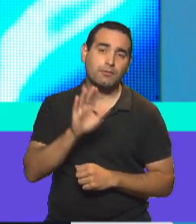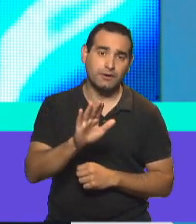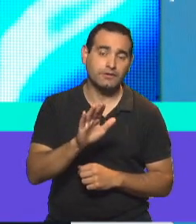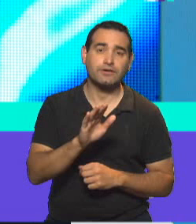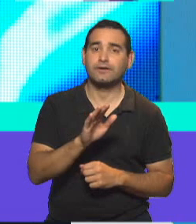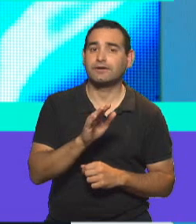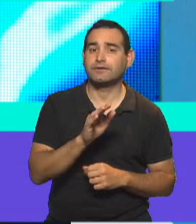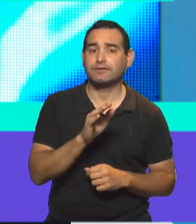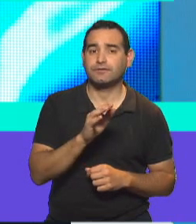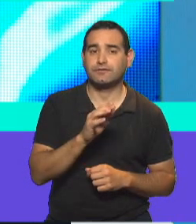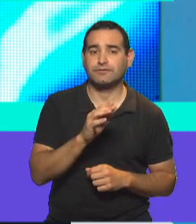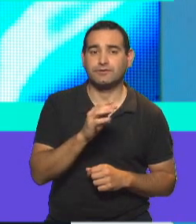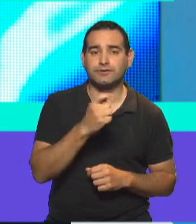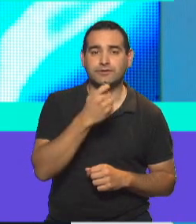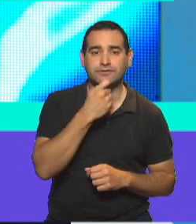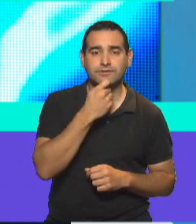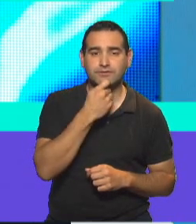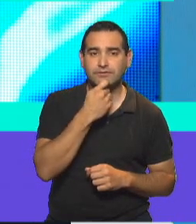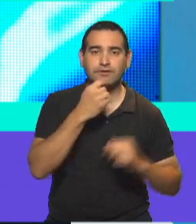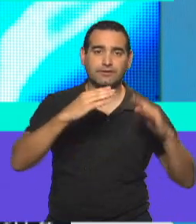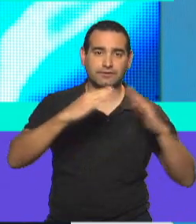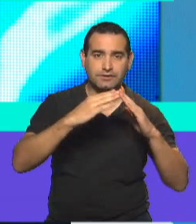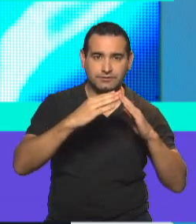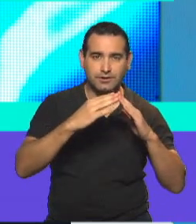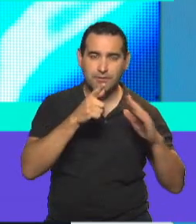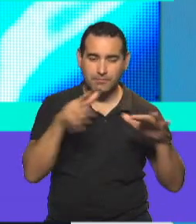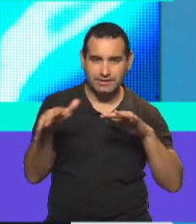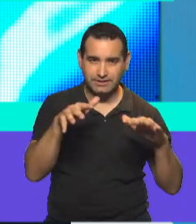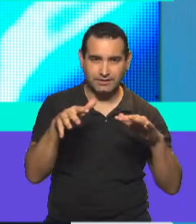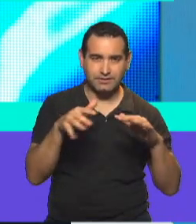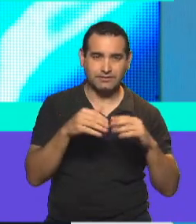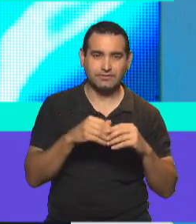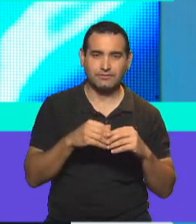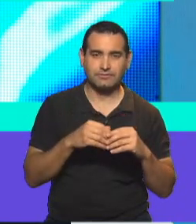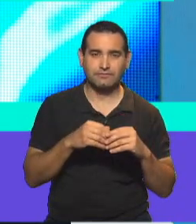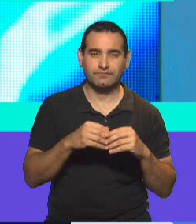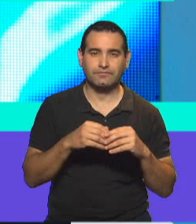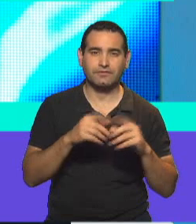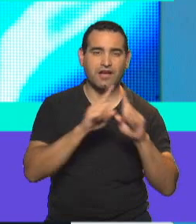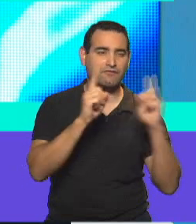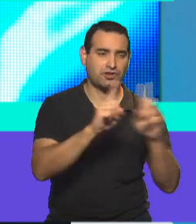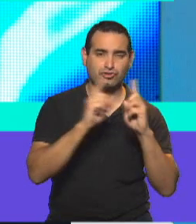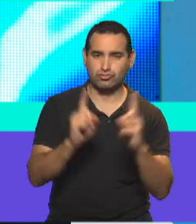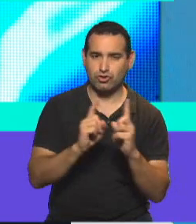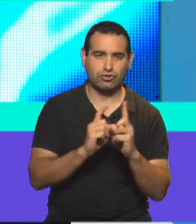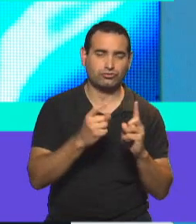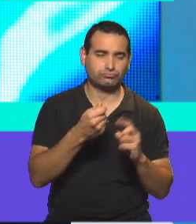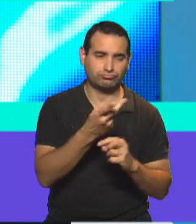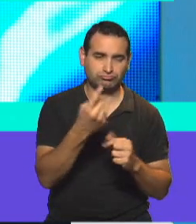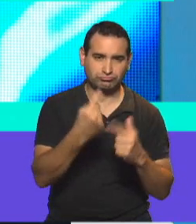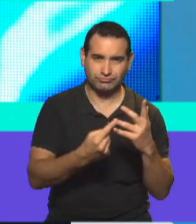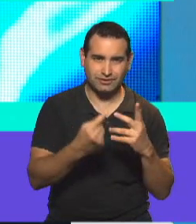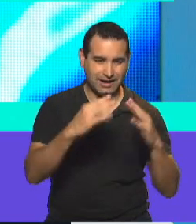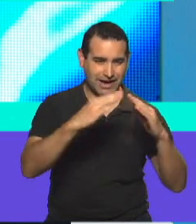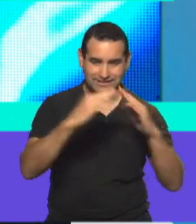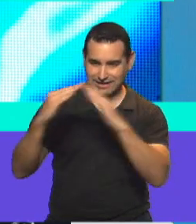si si hablamos de una vivienda que es similar en cuanto a habitaciones, bueno, cocina,